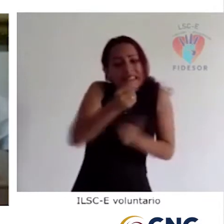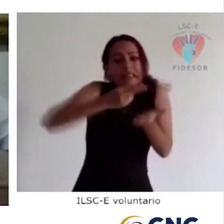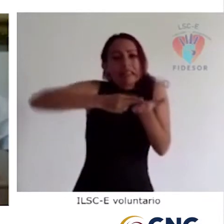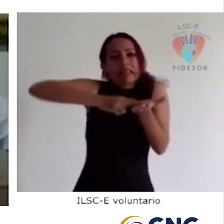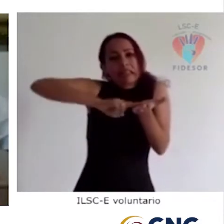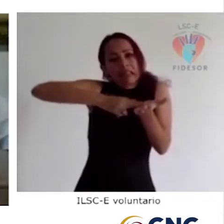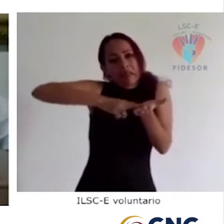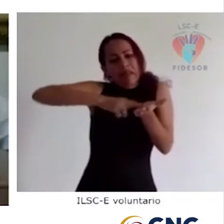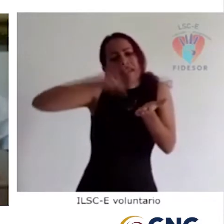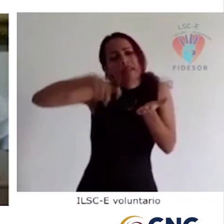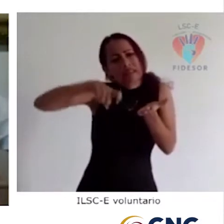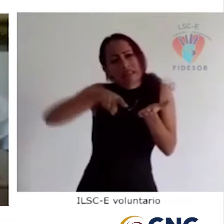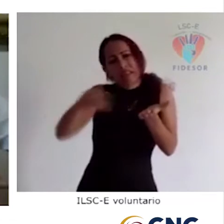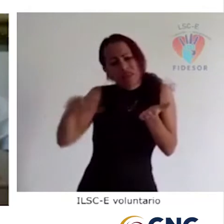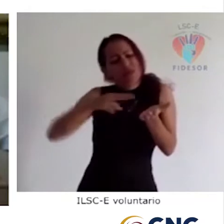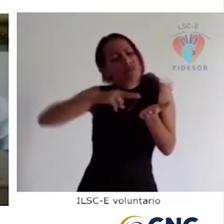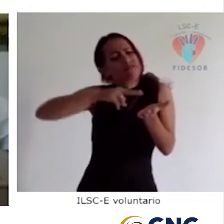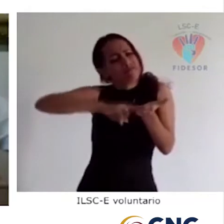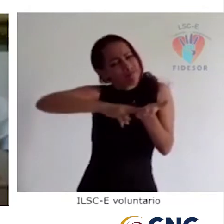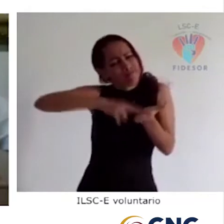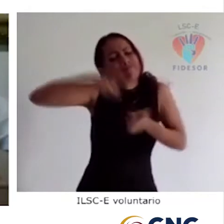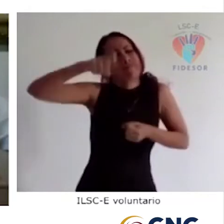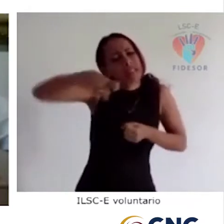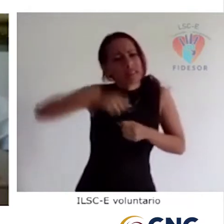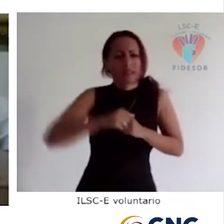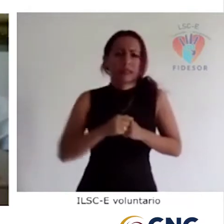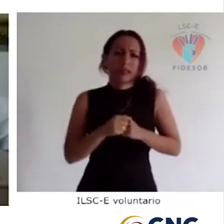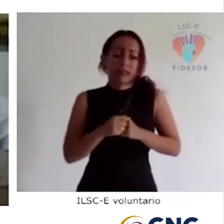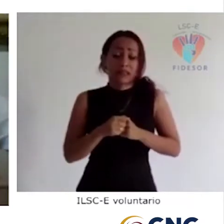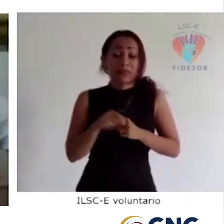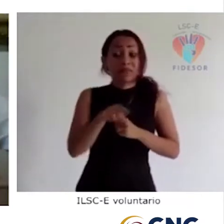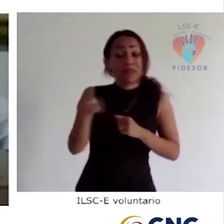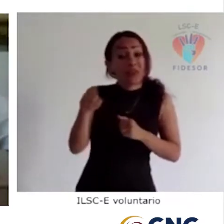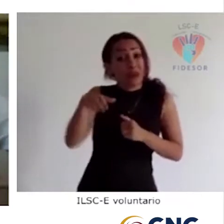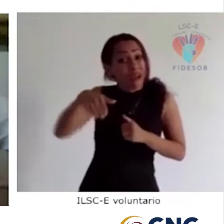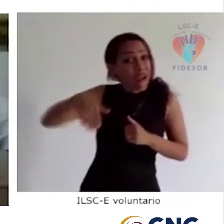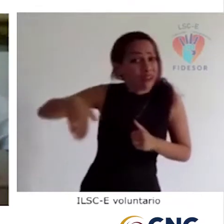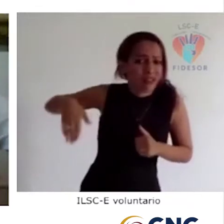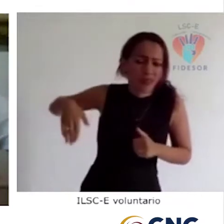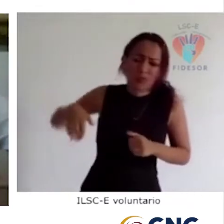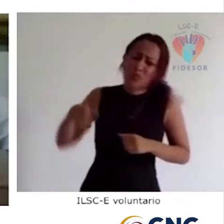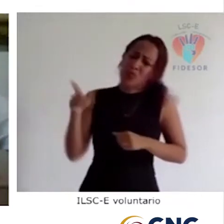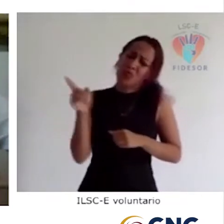gestión de mandarle sus intérpretes virtual